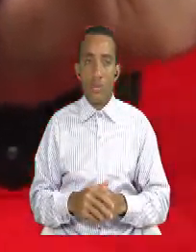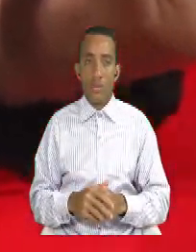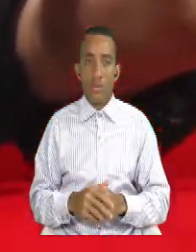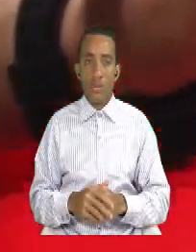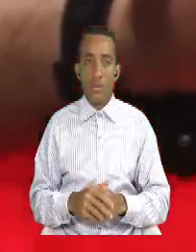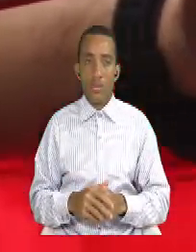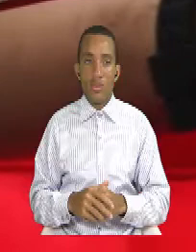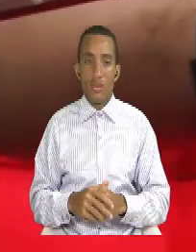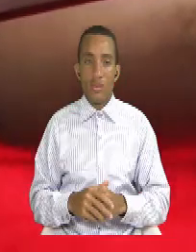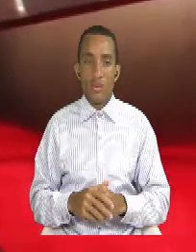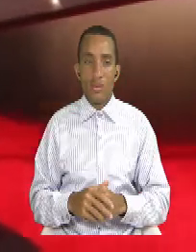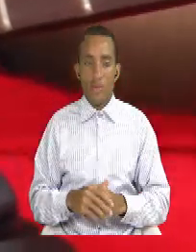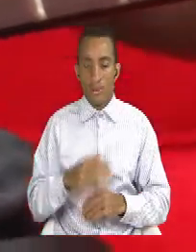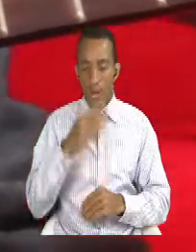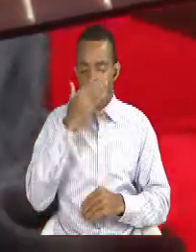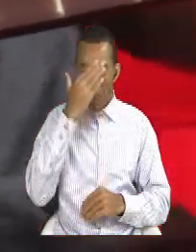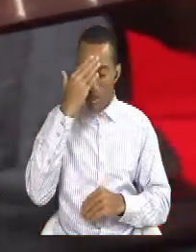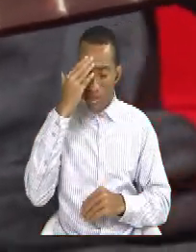olvidé tu